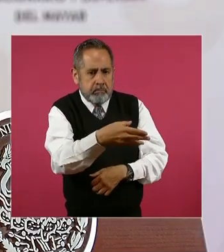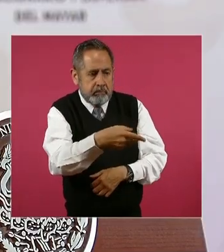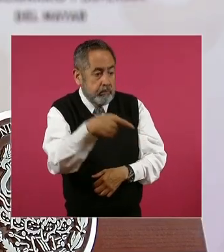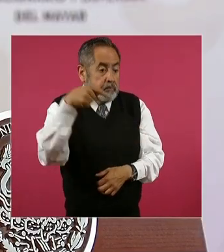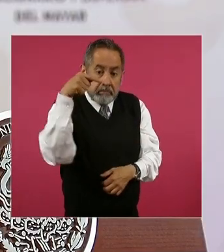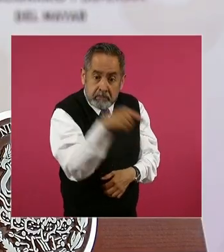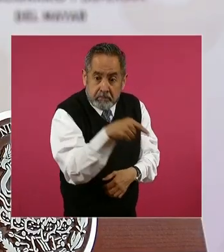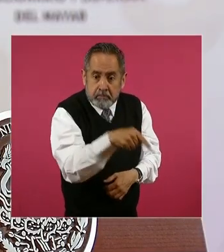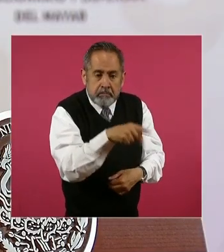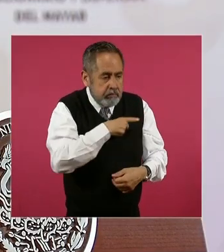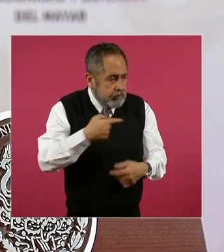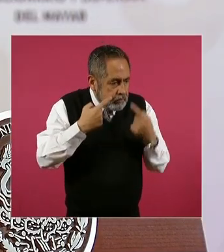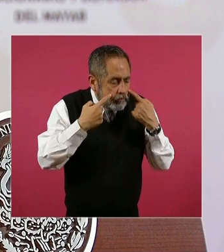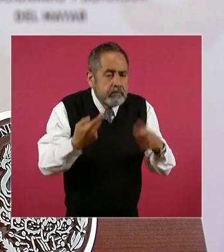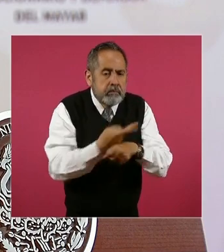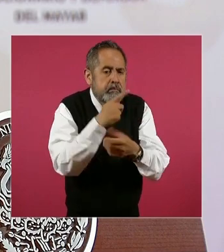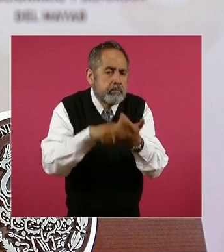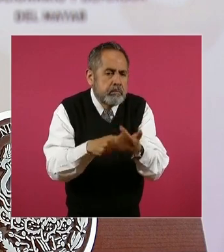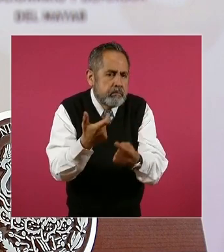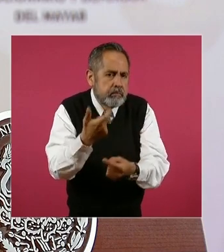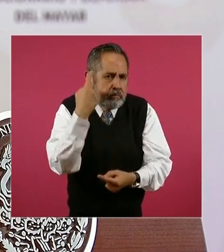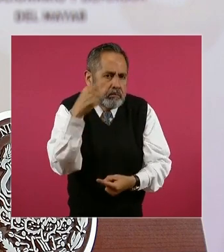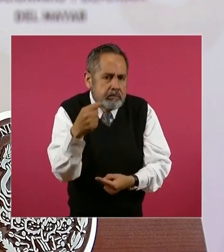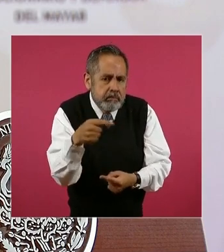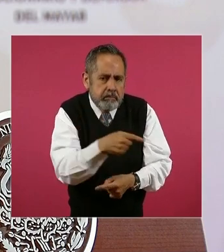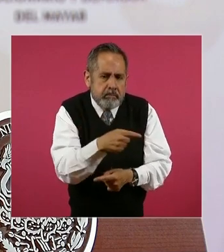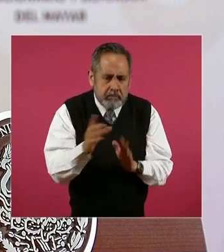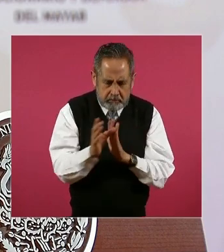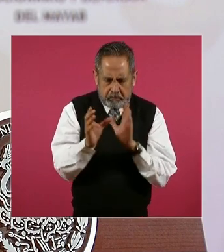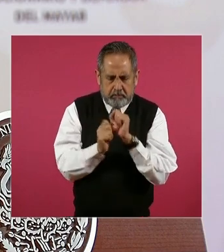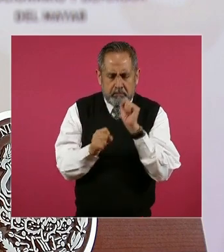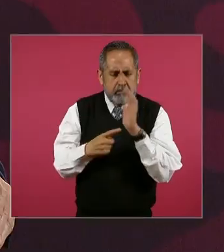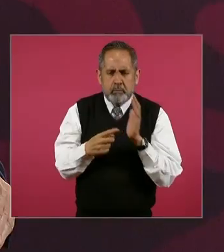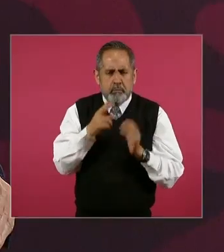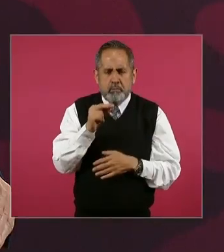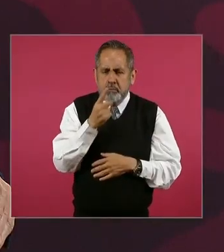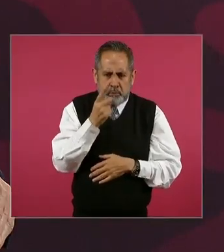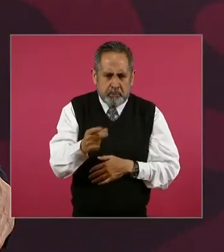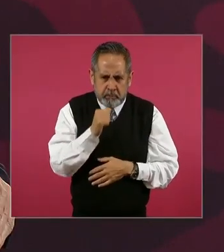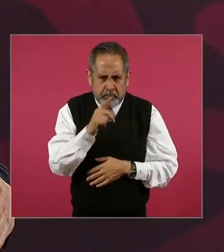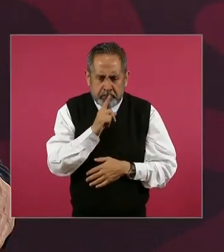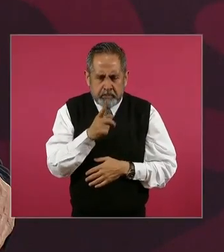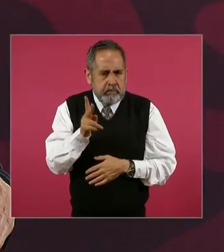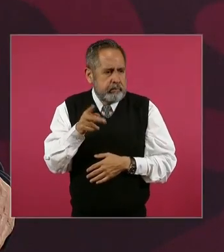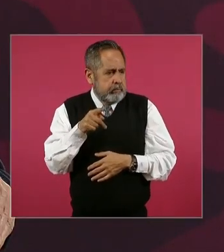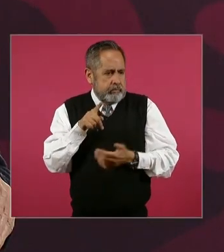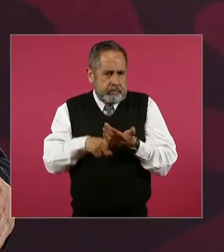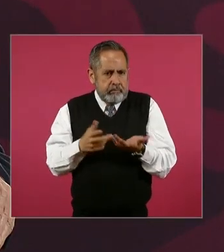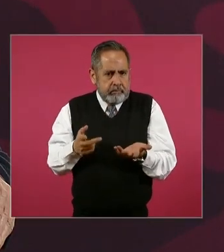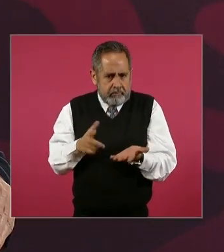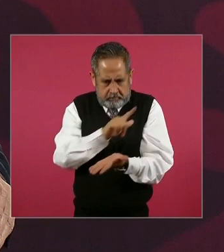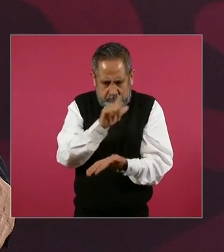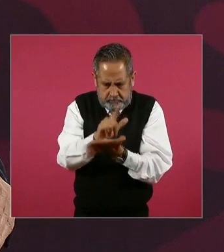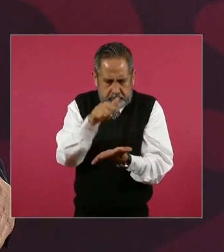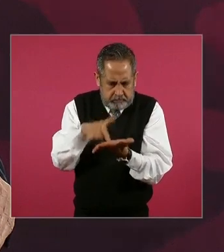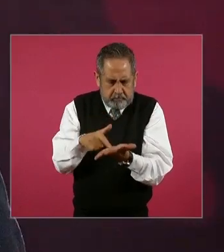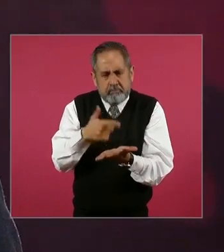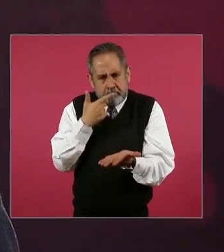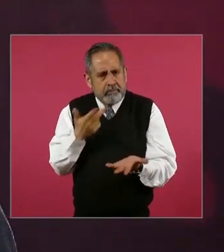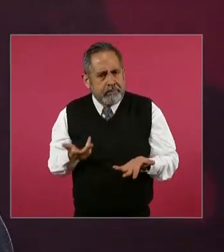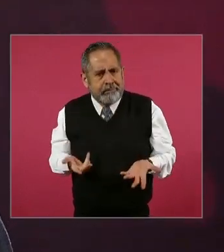interés público Aunque la Constitución no lo se haya declarado pero si la ley de